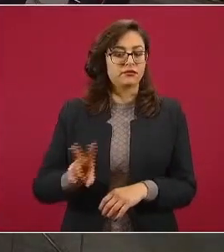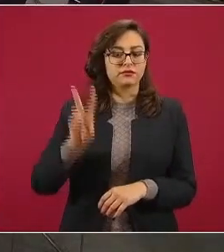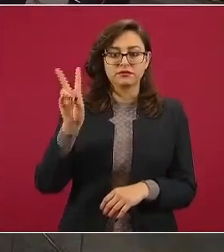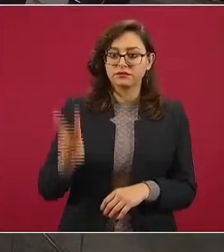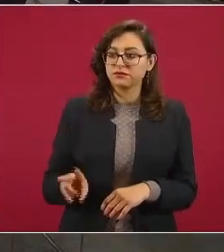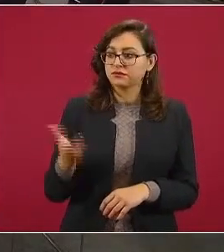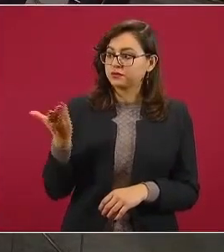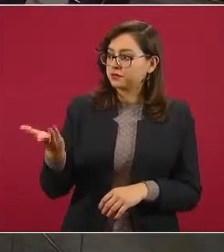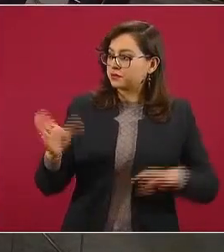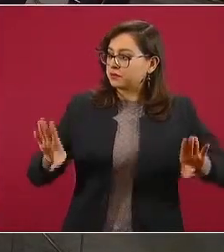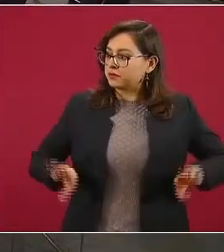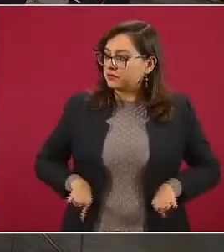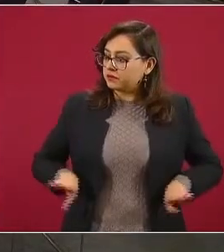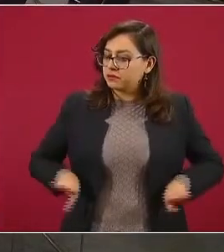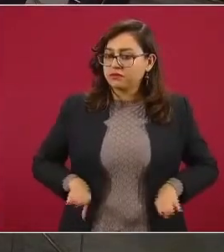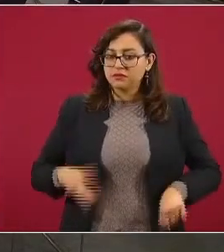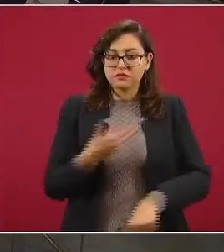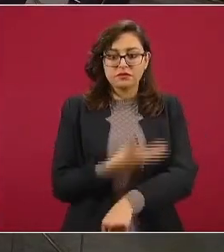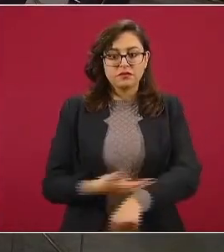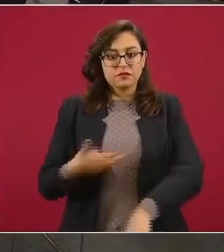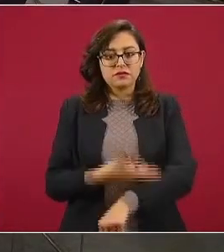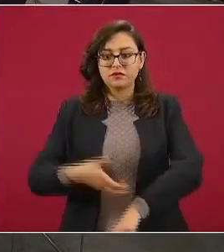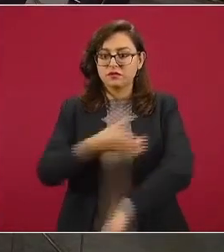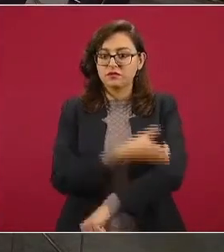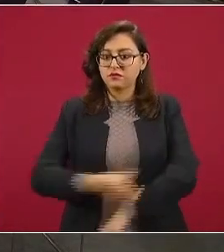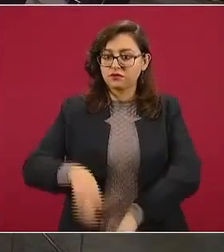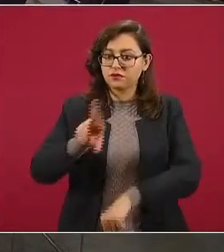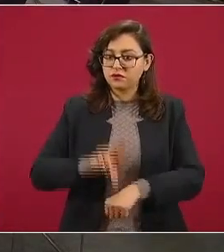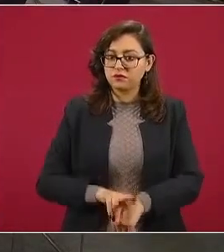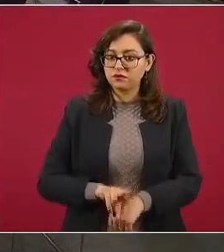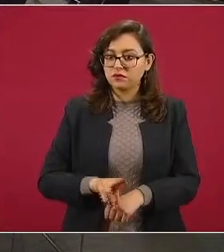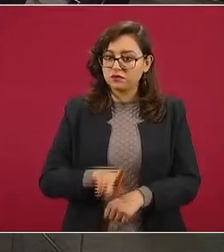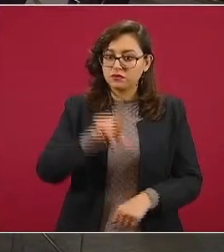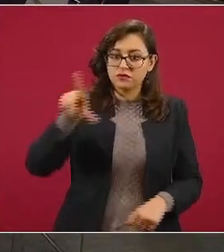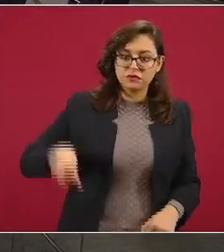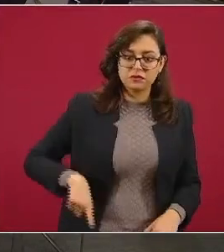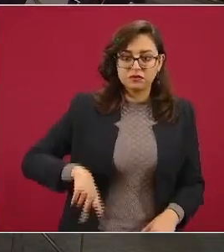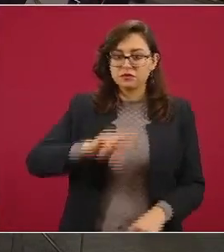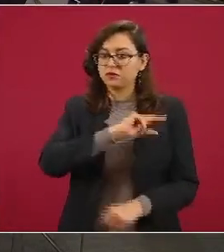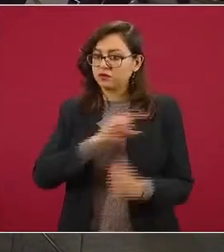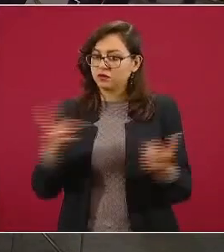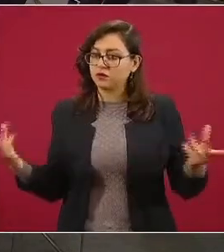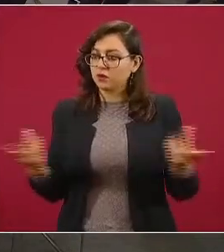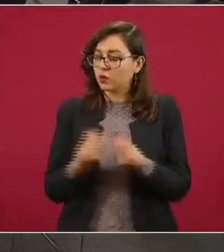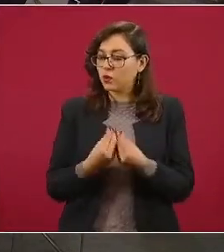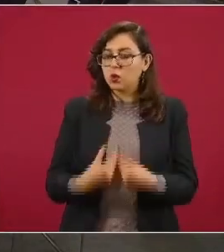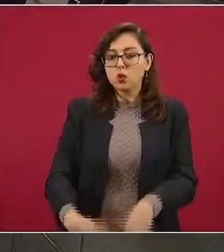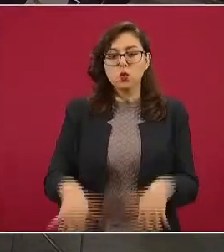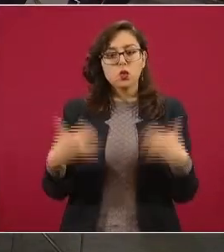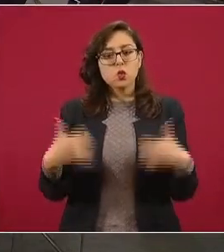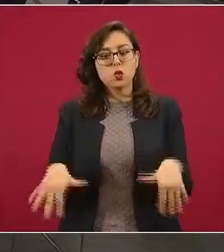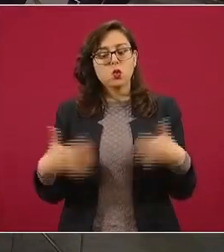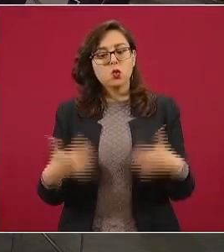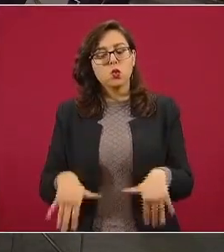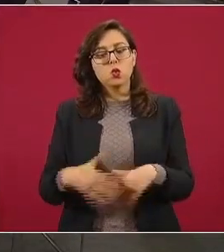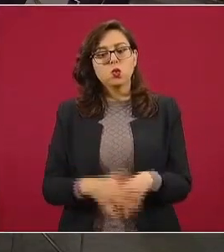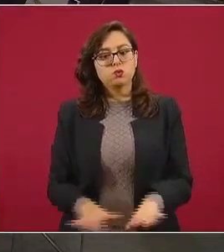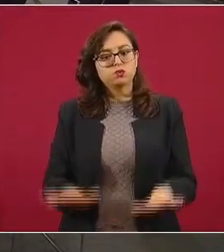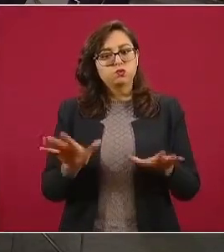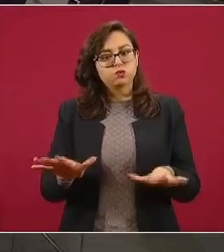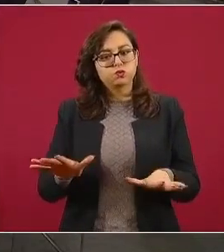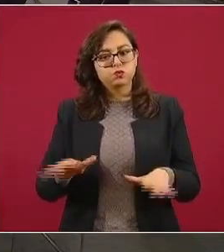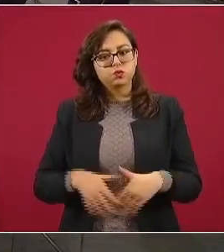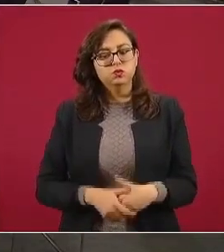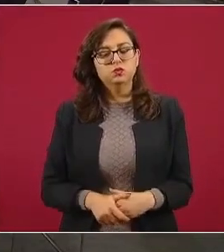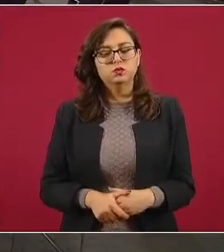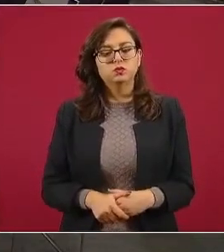ejemplar la coordinación que se ha logrado entre sector público y sector privado, lo que aquí